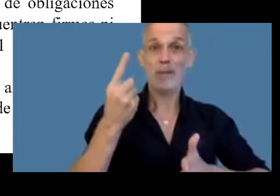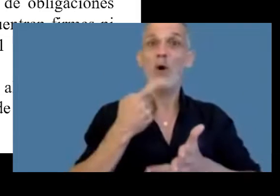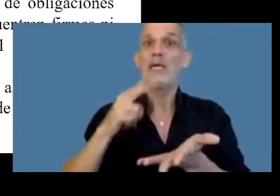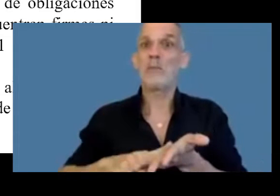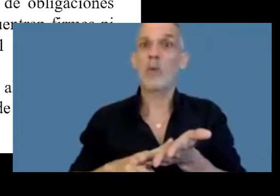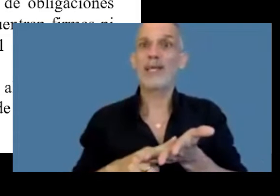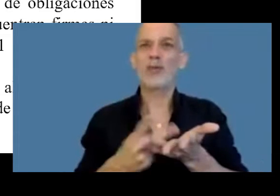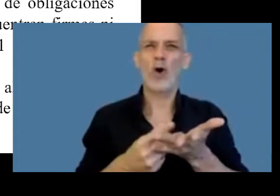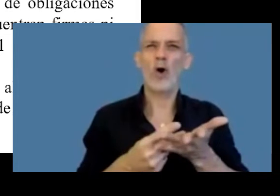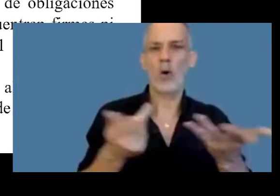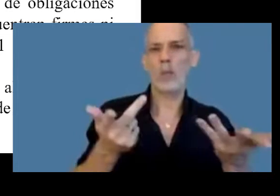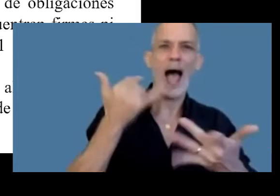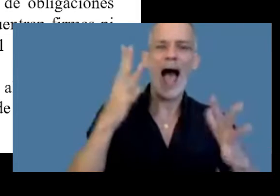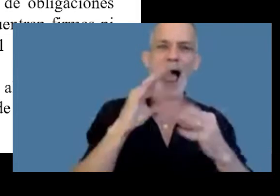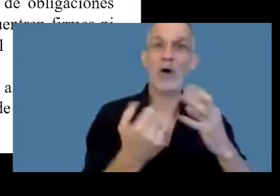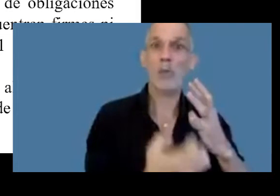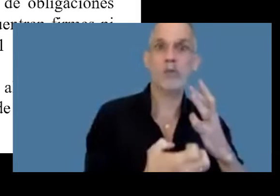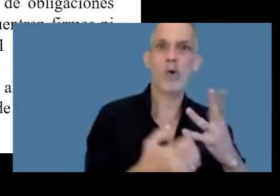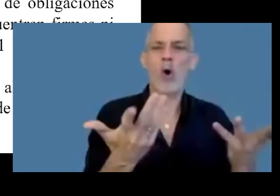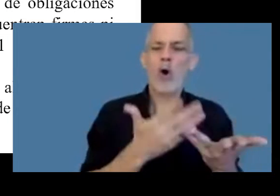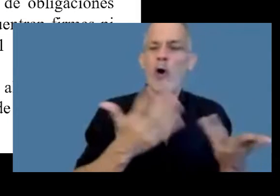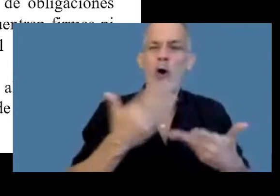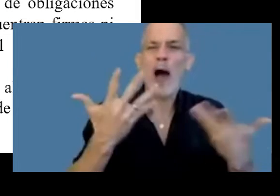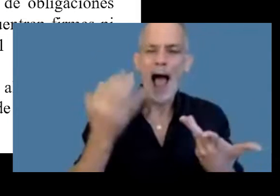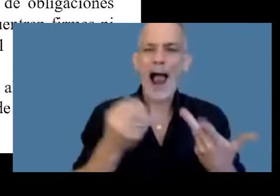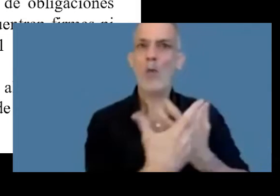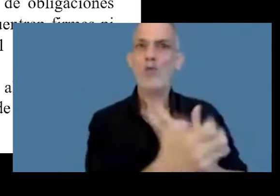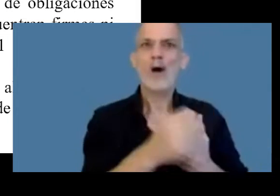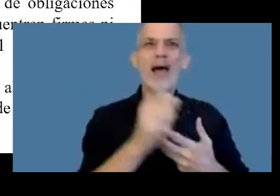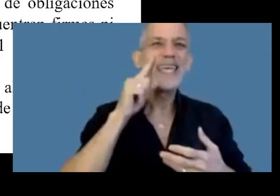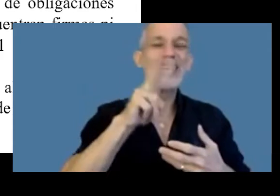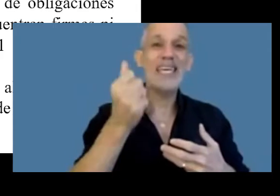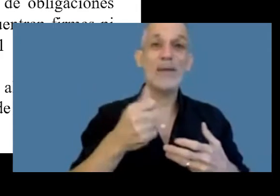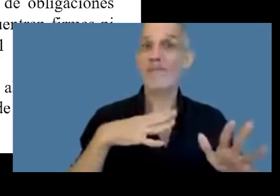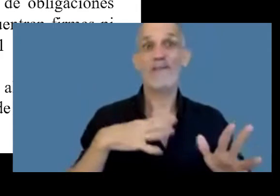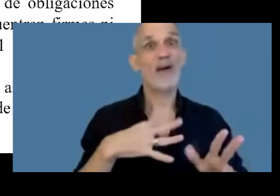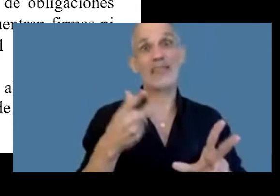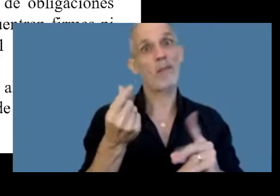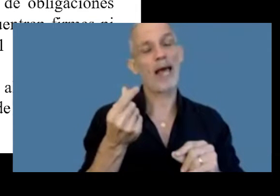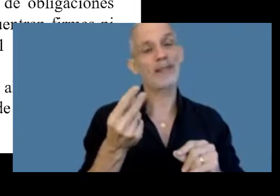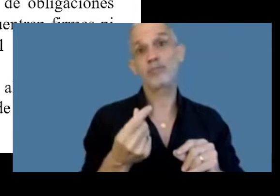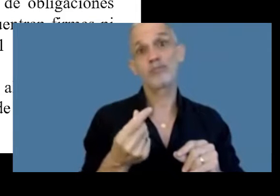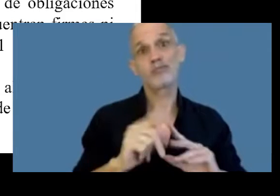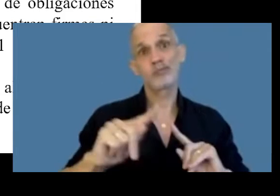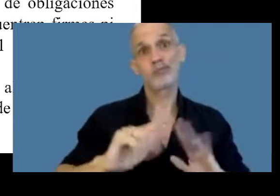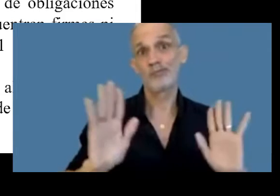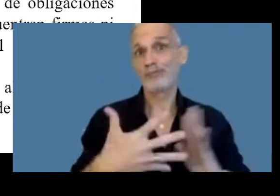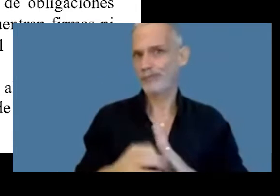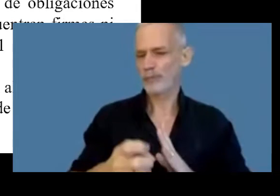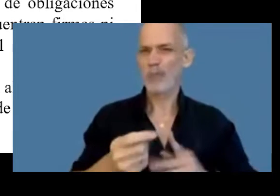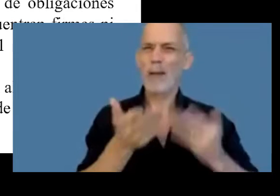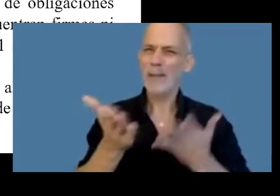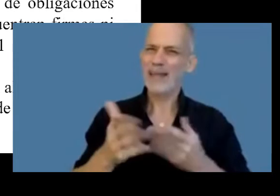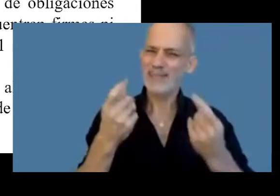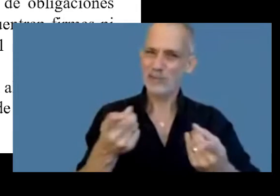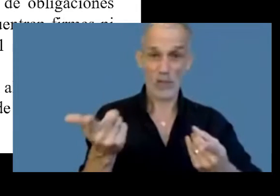y crédito o una percepción de IVA no haya quedado saldo. Este beneficio, que es por lo